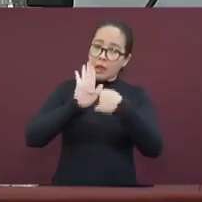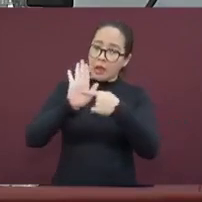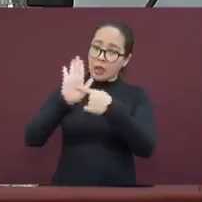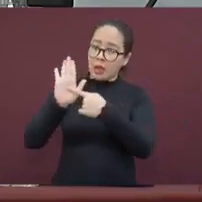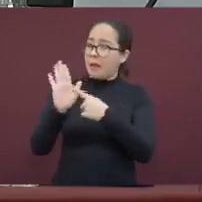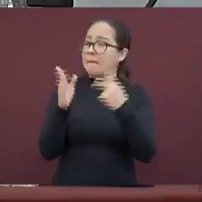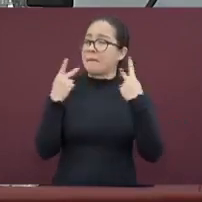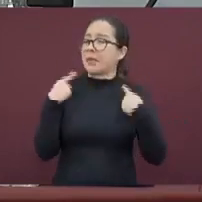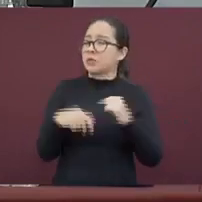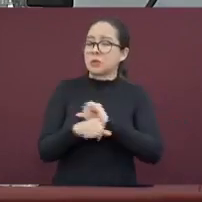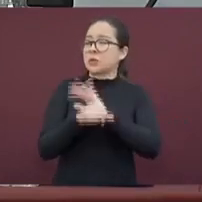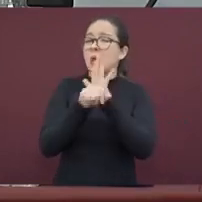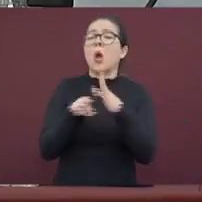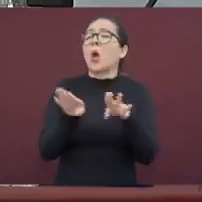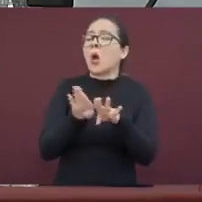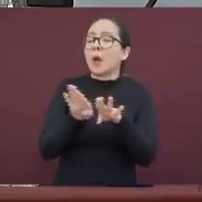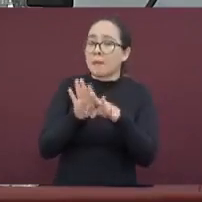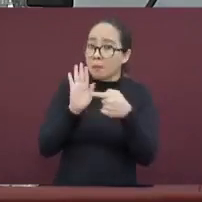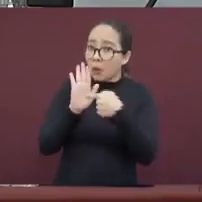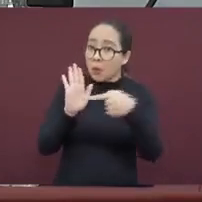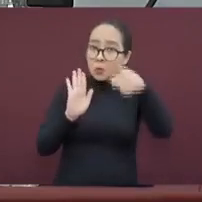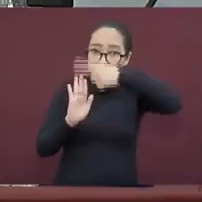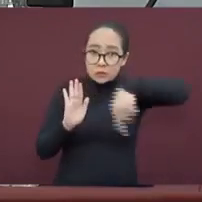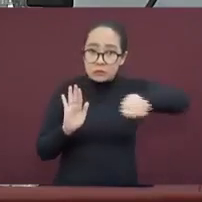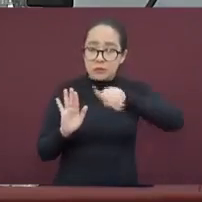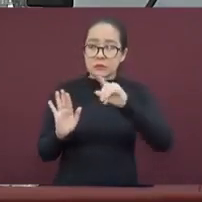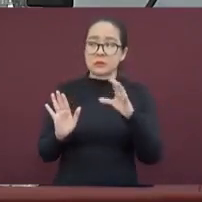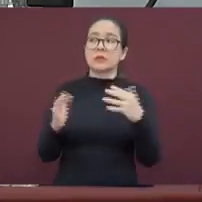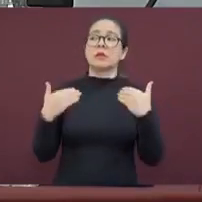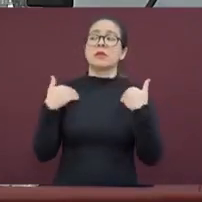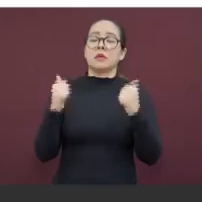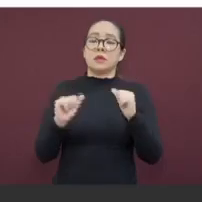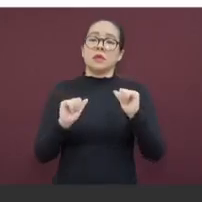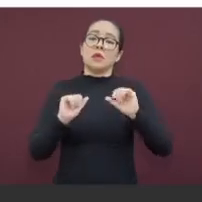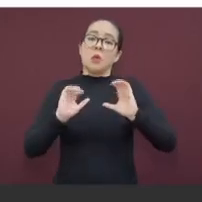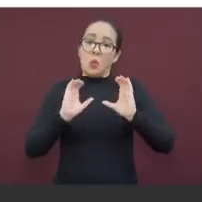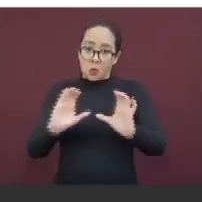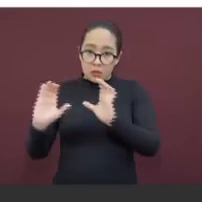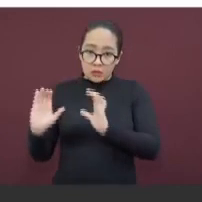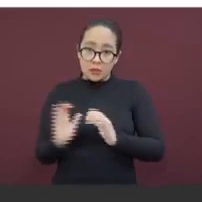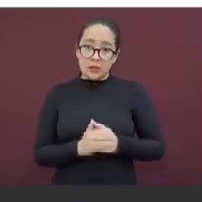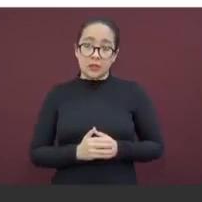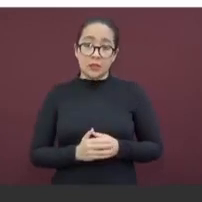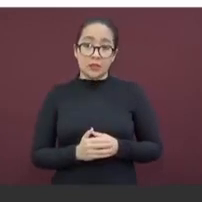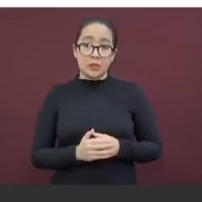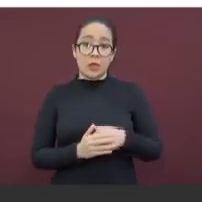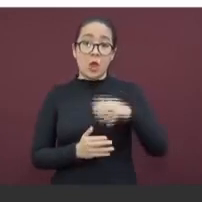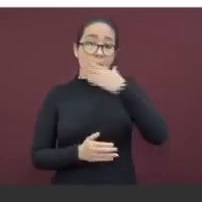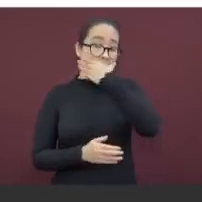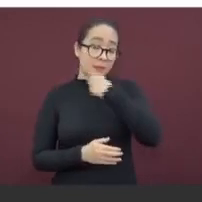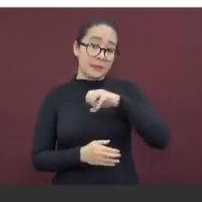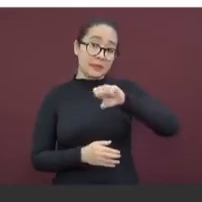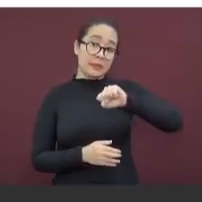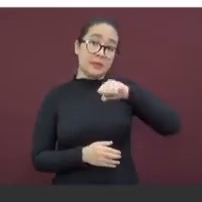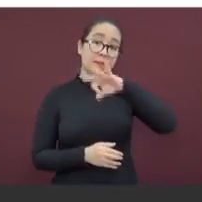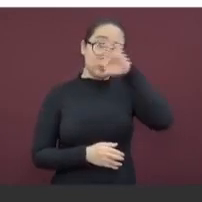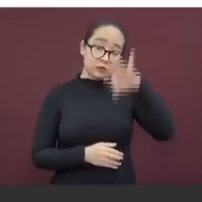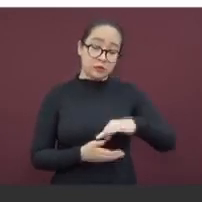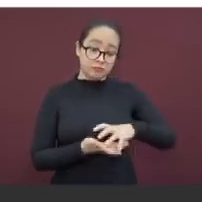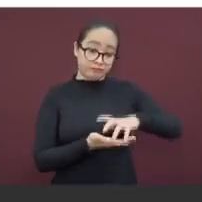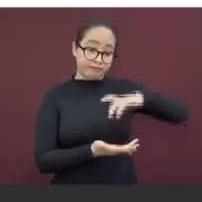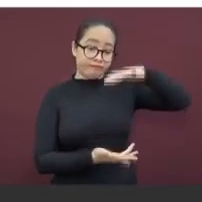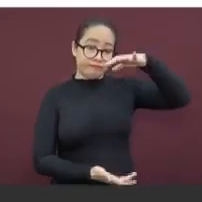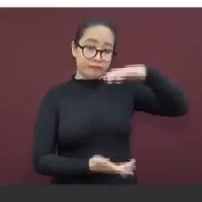para que tomen sus precauciones así los hombres aportan el 60 por ciento de los casos positivos a kobe